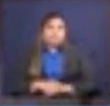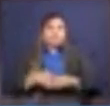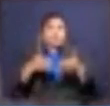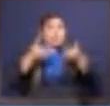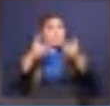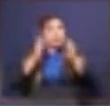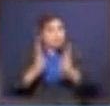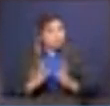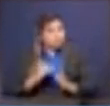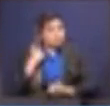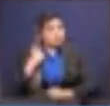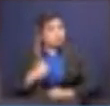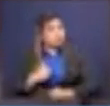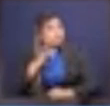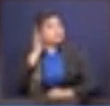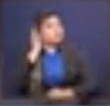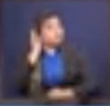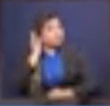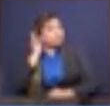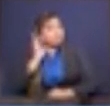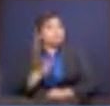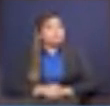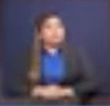Panameñas y panameños,